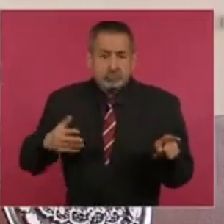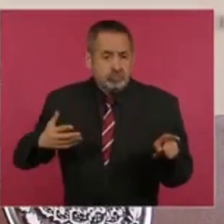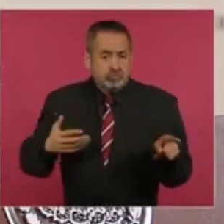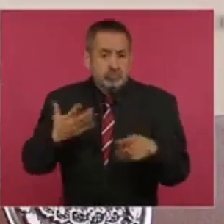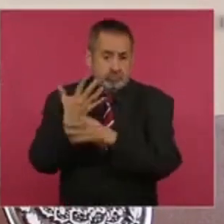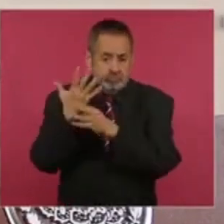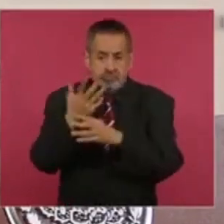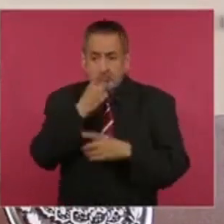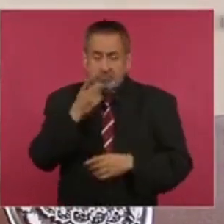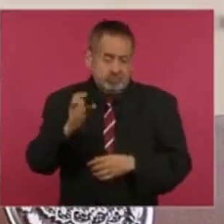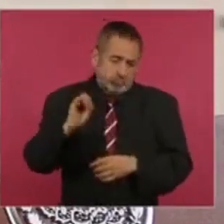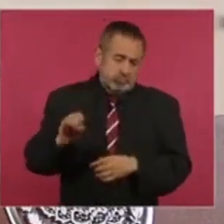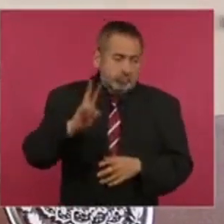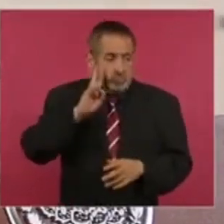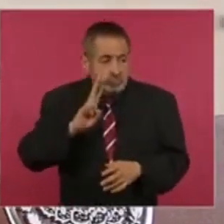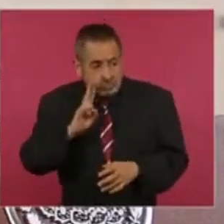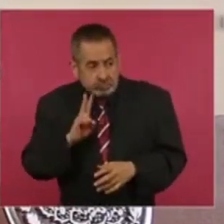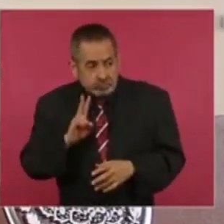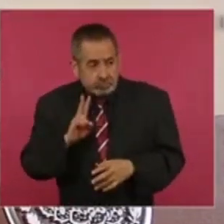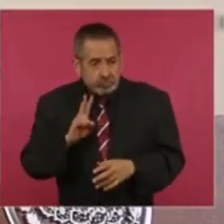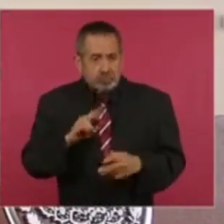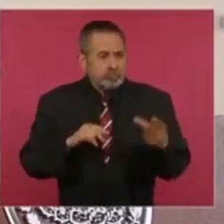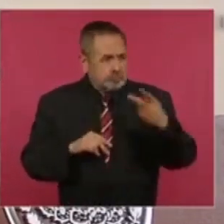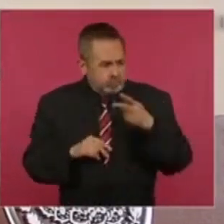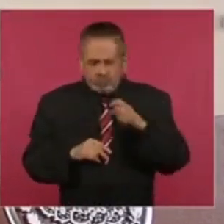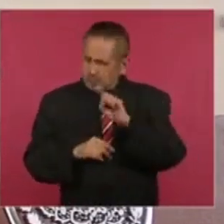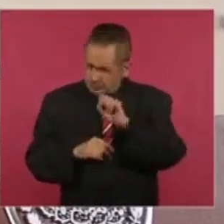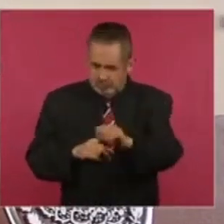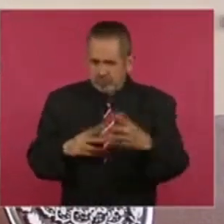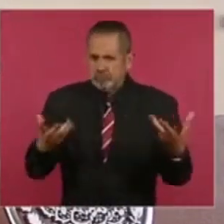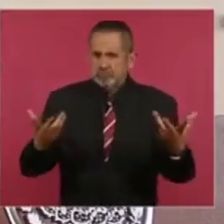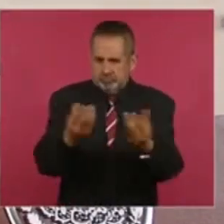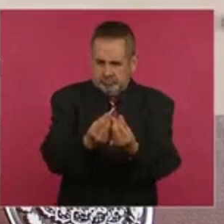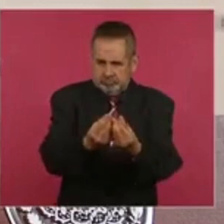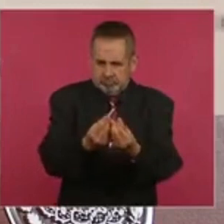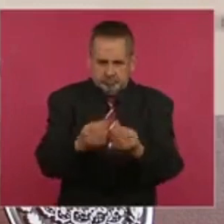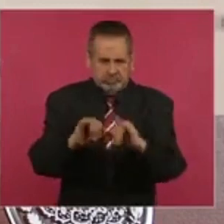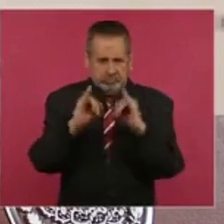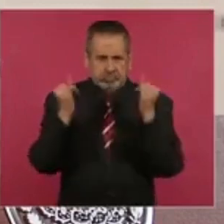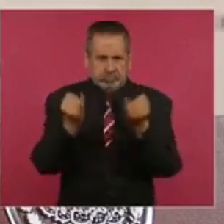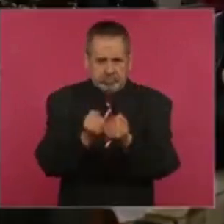Gobernación. Y me consultaron, yo dije que sí, que